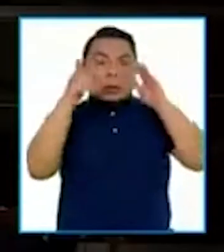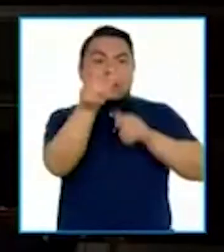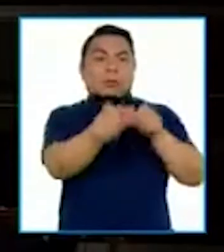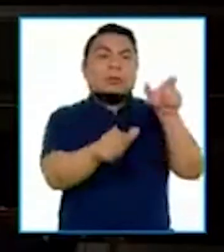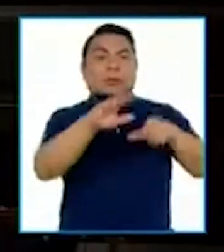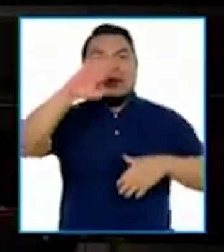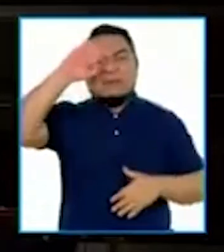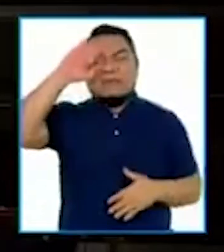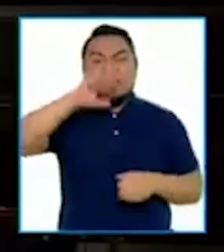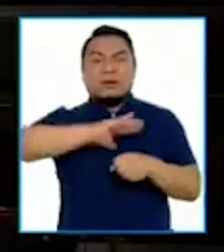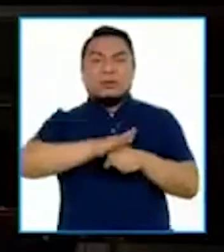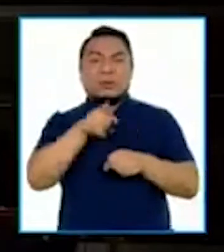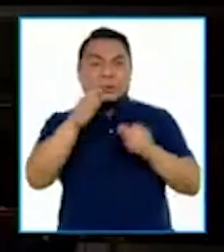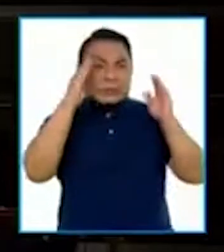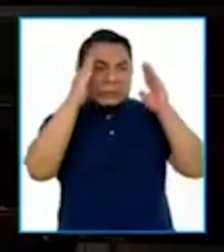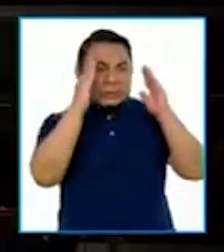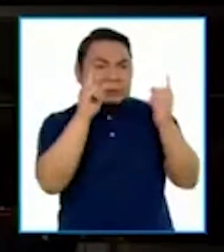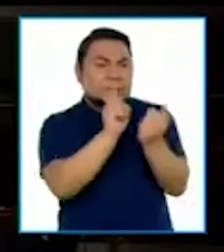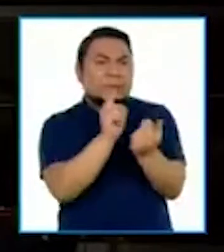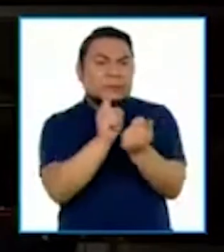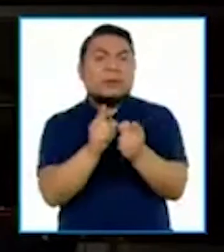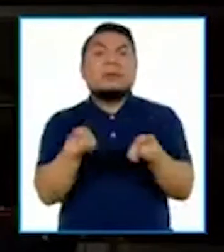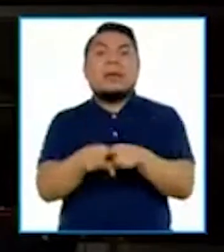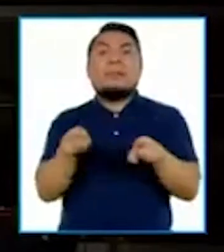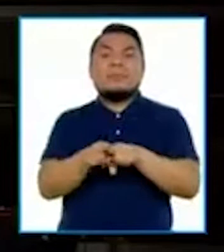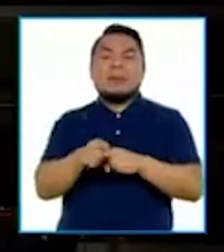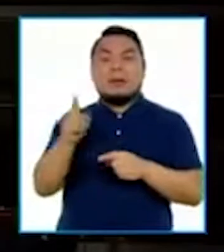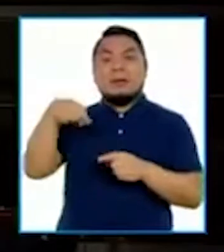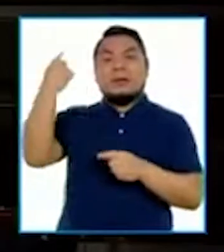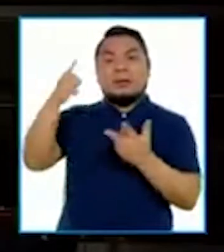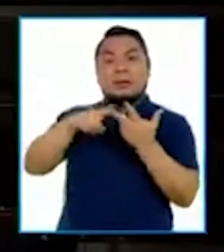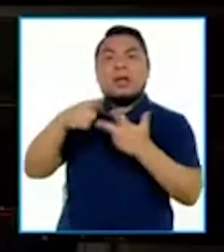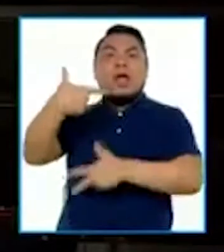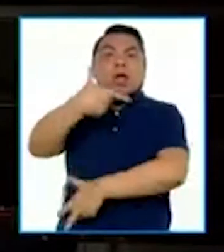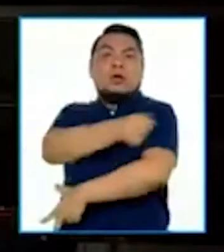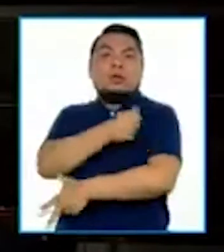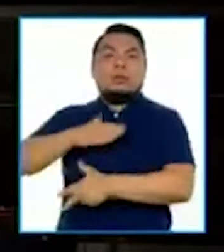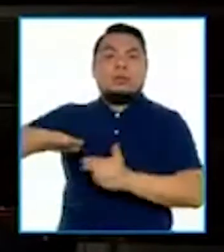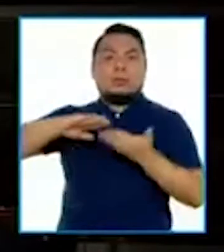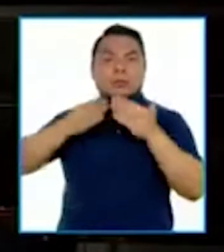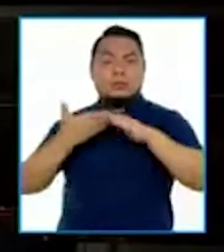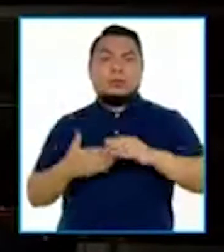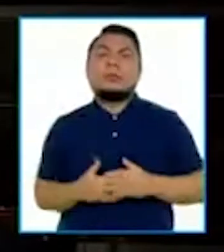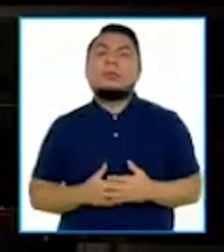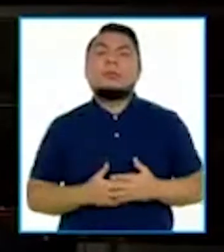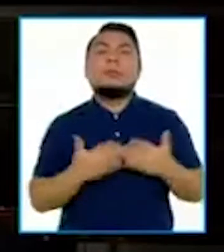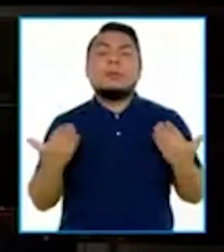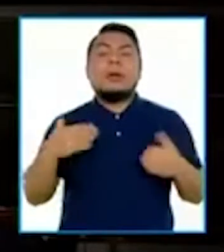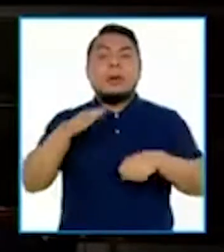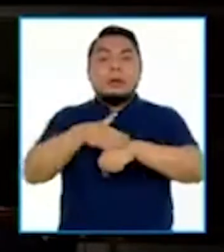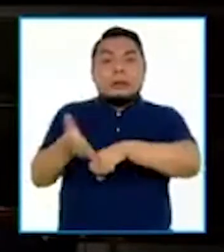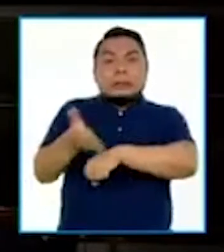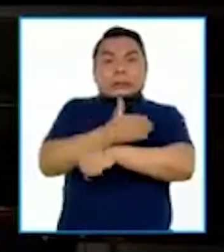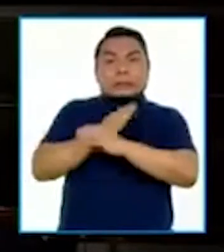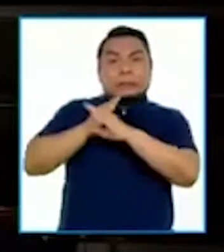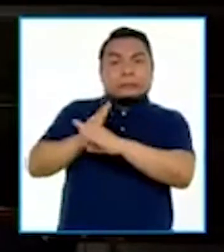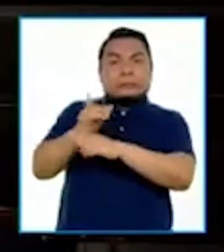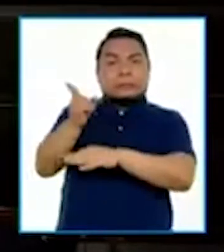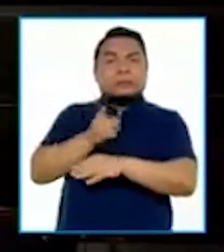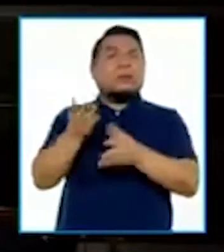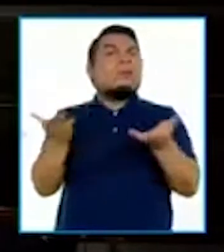a los pacientes con COVID-19 y vacunar a la población. Sobre la prevención del